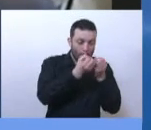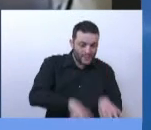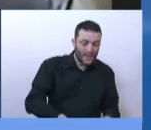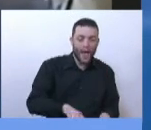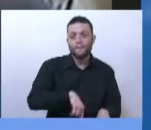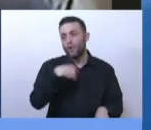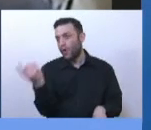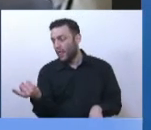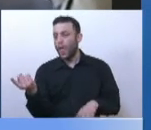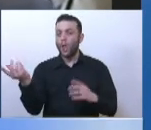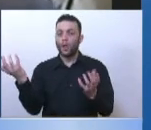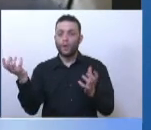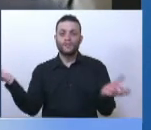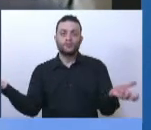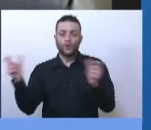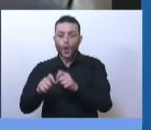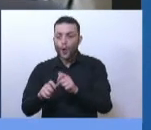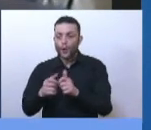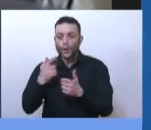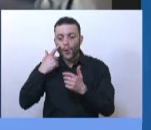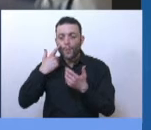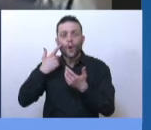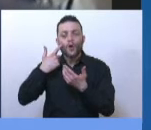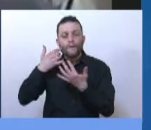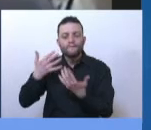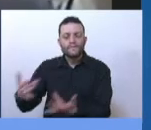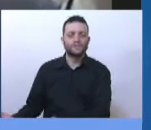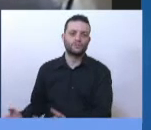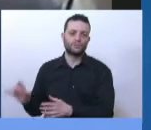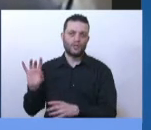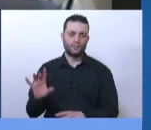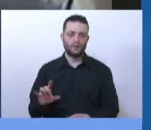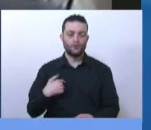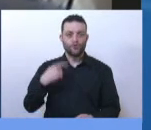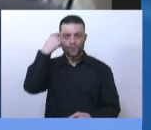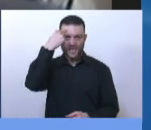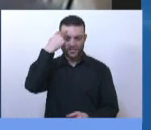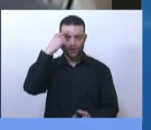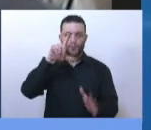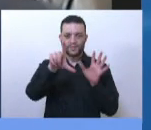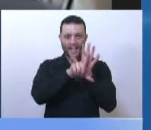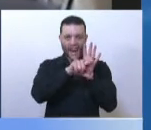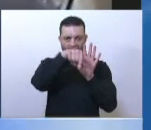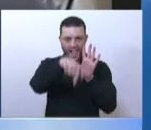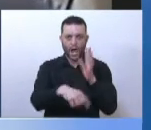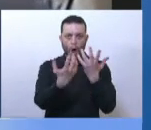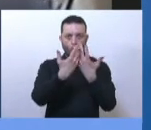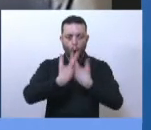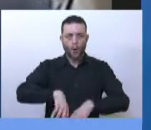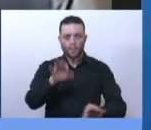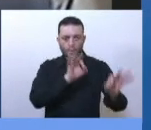El régimen que estamos tratando hoy es totalmente insuficiente, totalmente